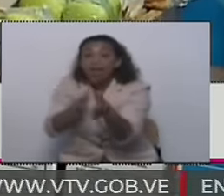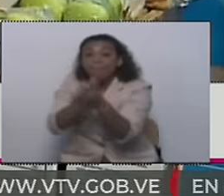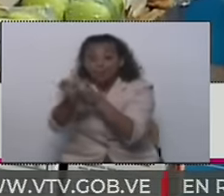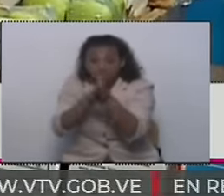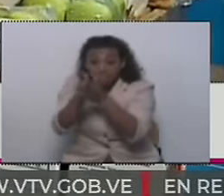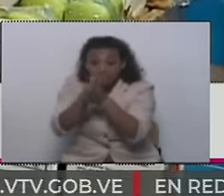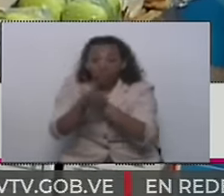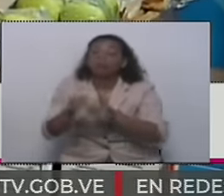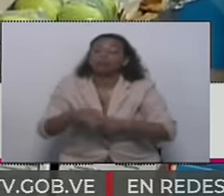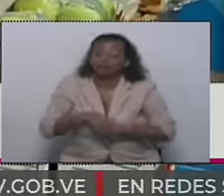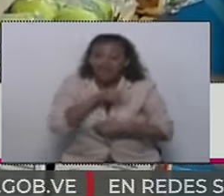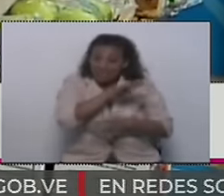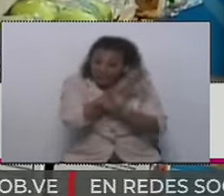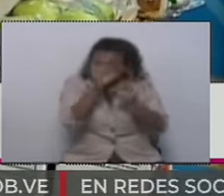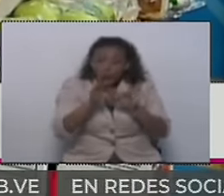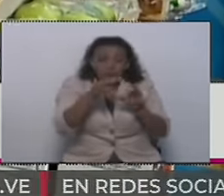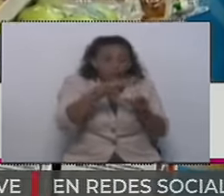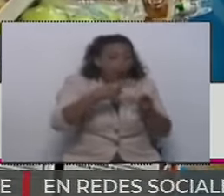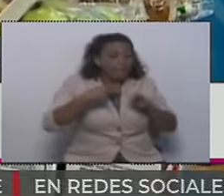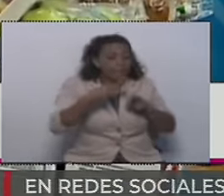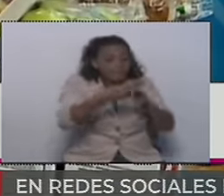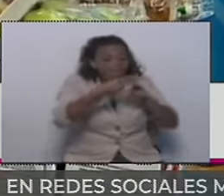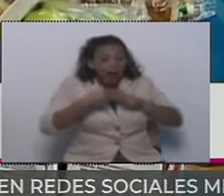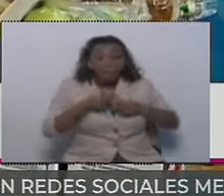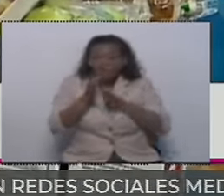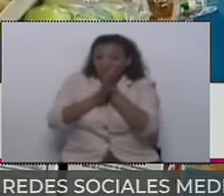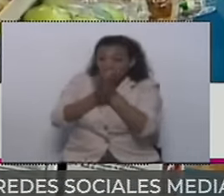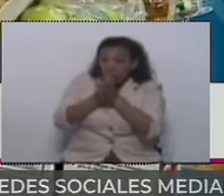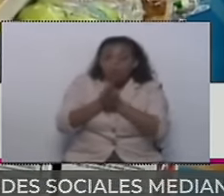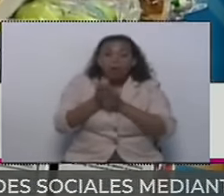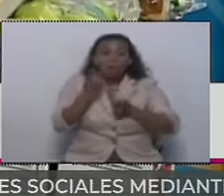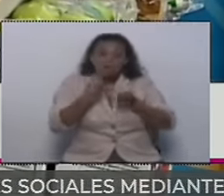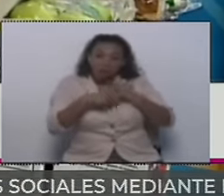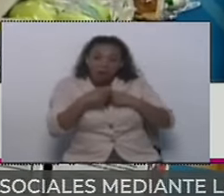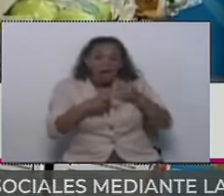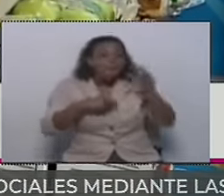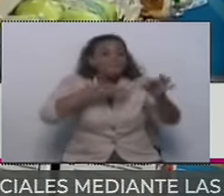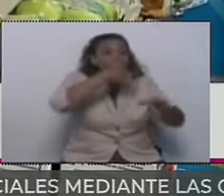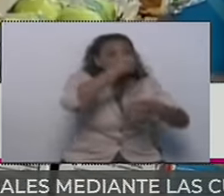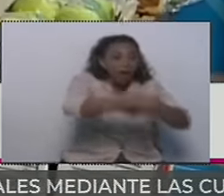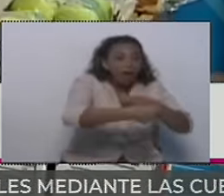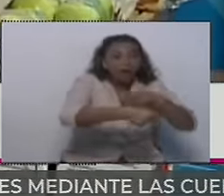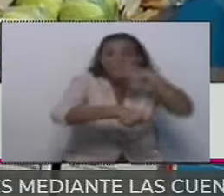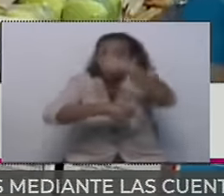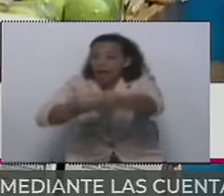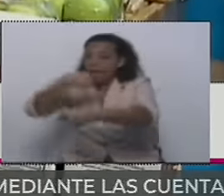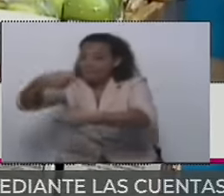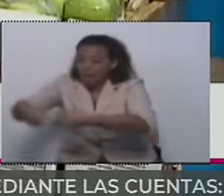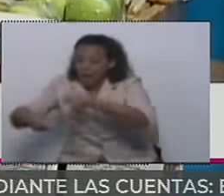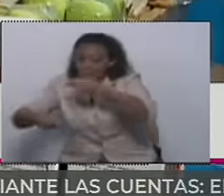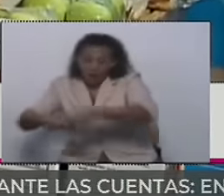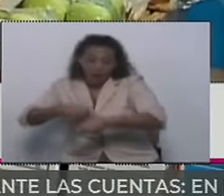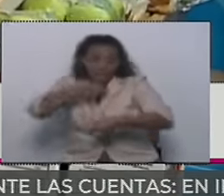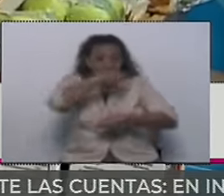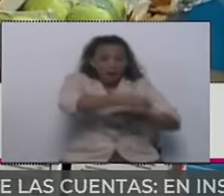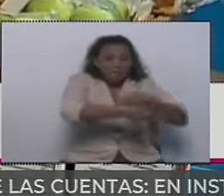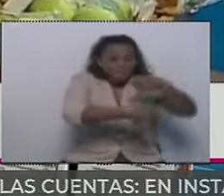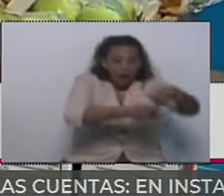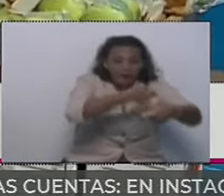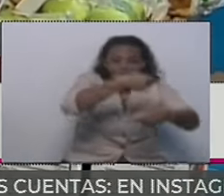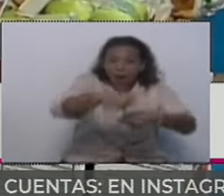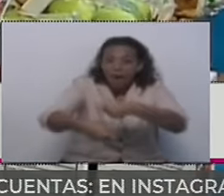el financiamiento, sí, sí, para los emprendedores, las emprendedoras. Eso lo digo yo. Ese dinerito que tú le prestas, es